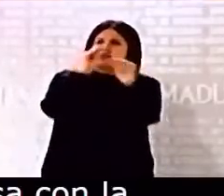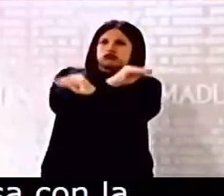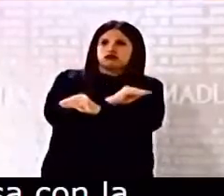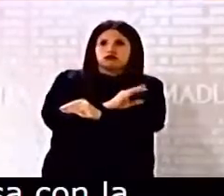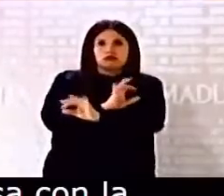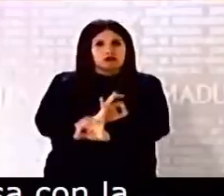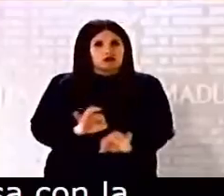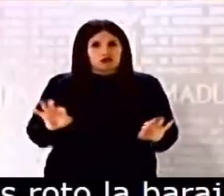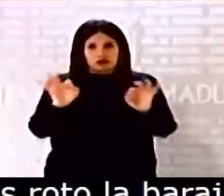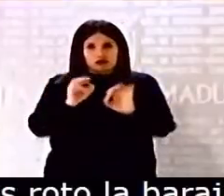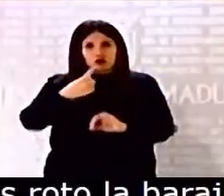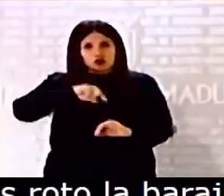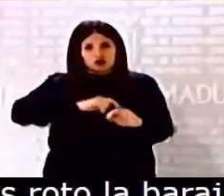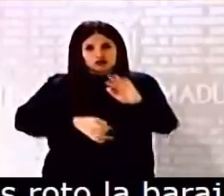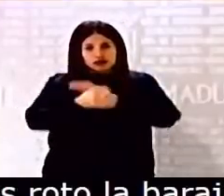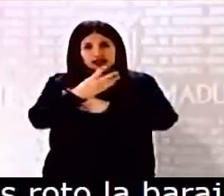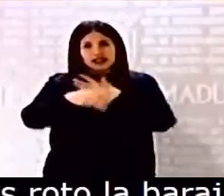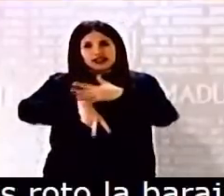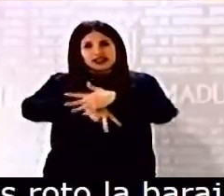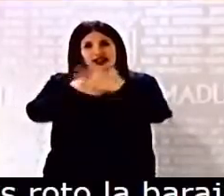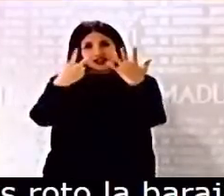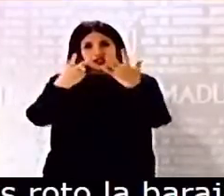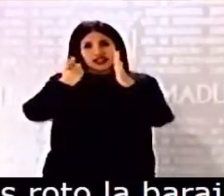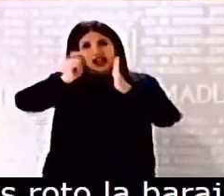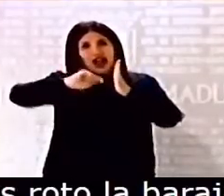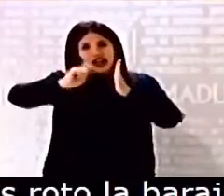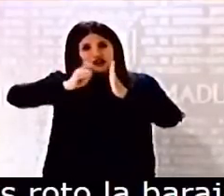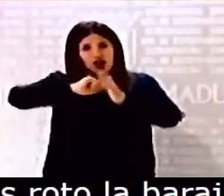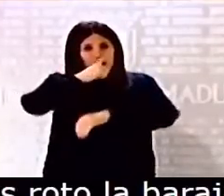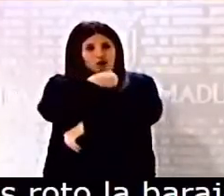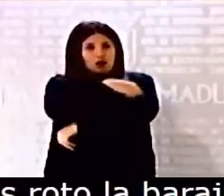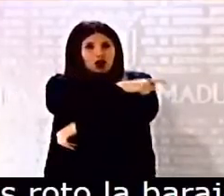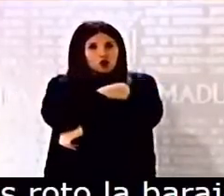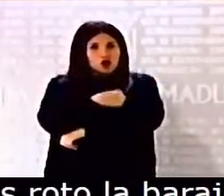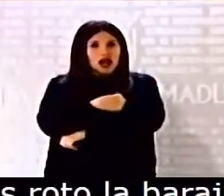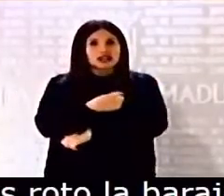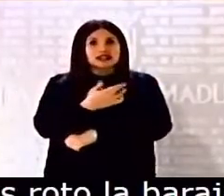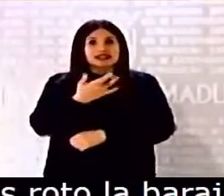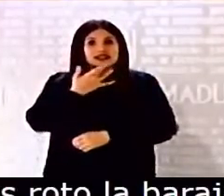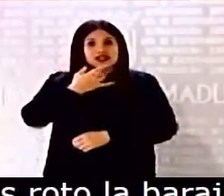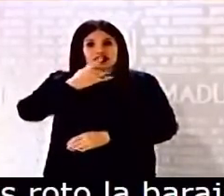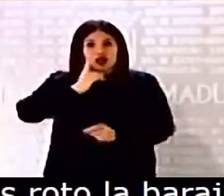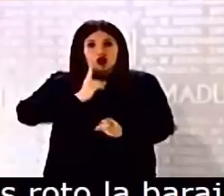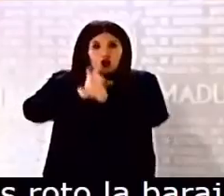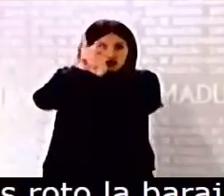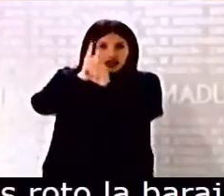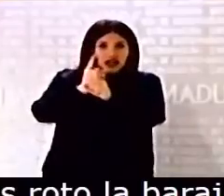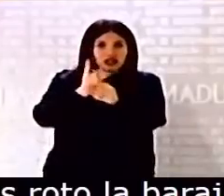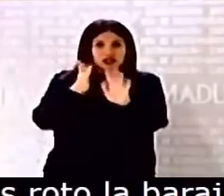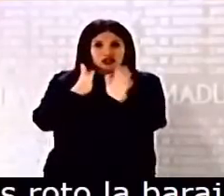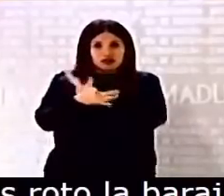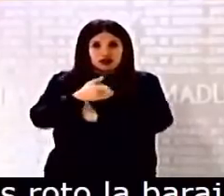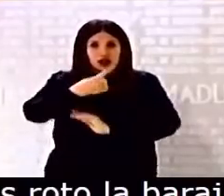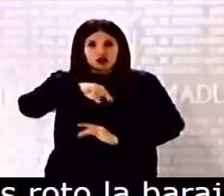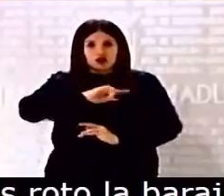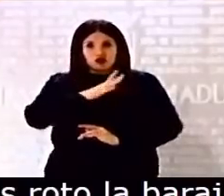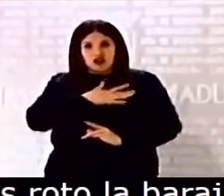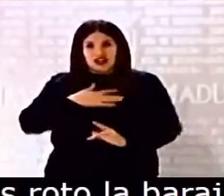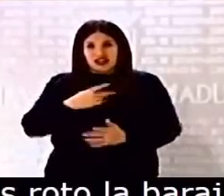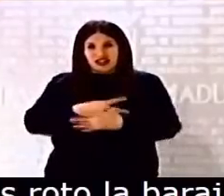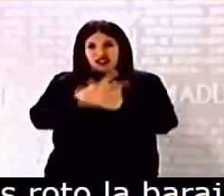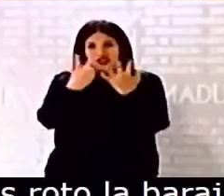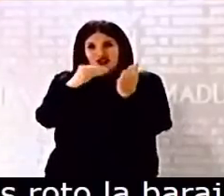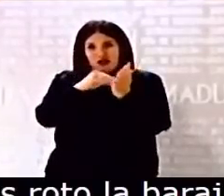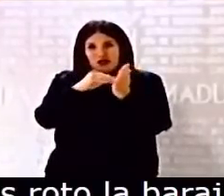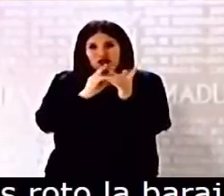vacunales, y si estamos en contra de eso, estamos en contra de que tengamos 17 estrategias de vacunación. ¿Se pueden